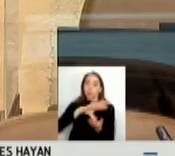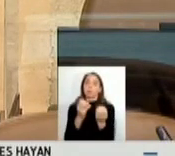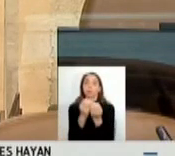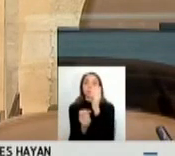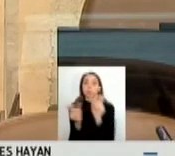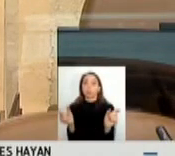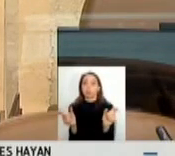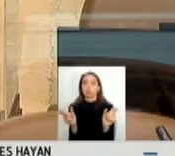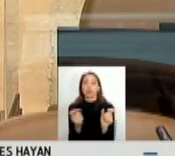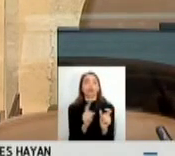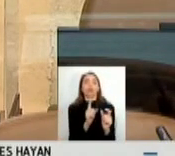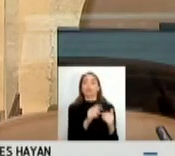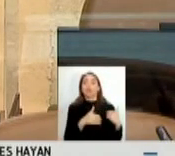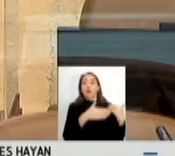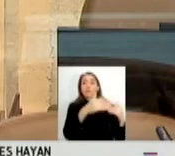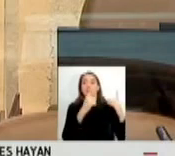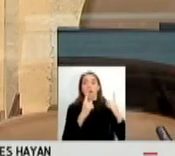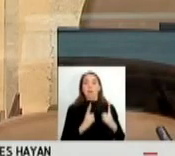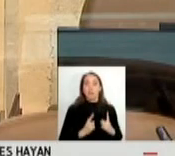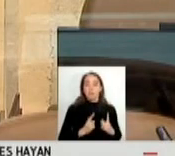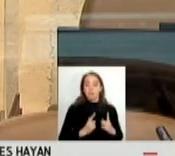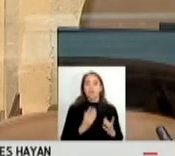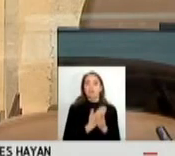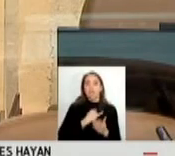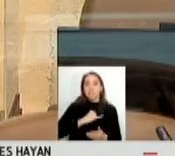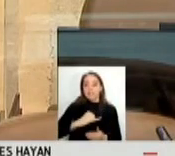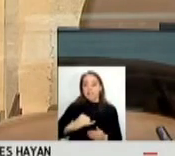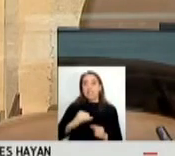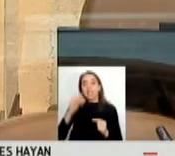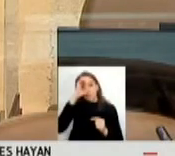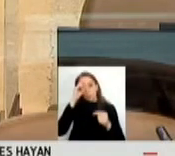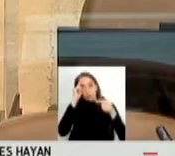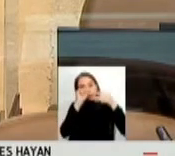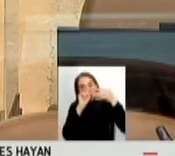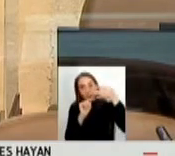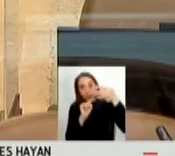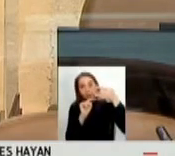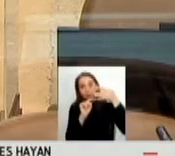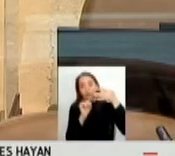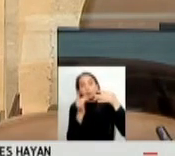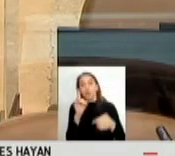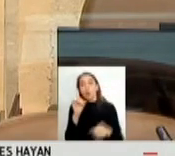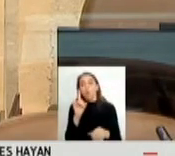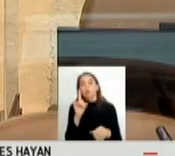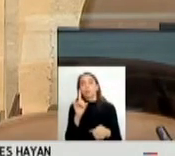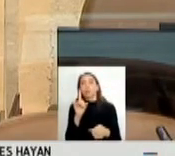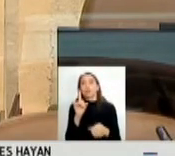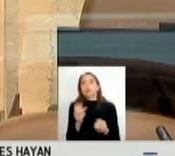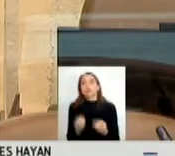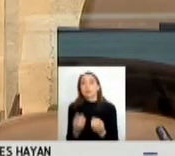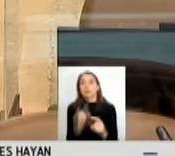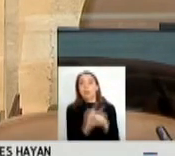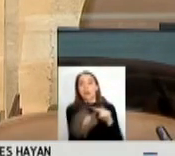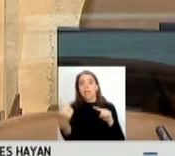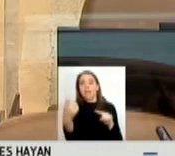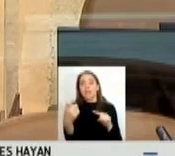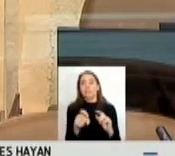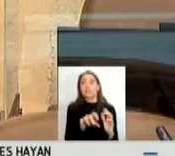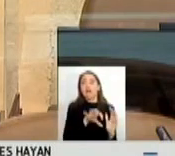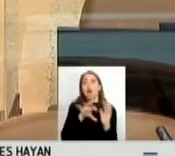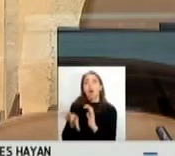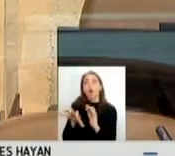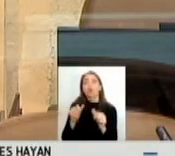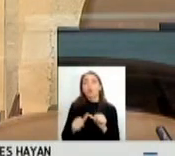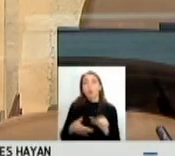descansar de seguir con estas acciones que lo único que hacen, insisto, es generar una revancha y un odio permanente.